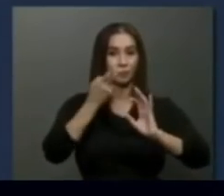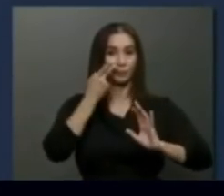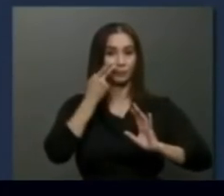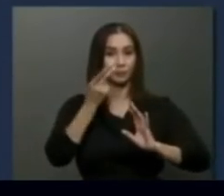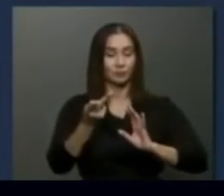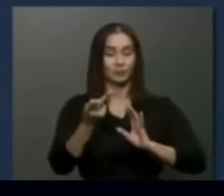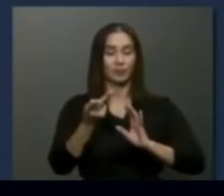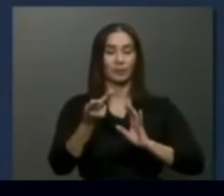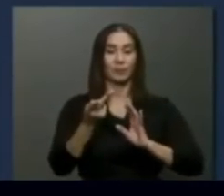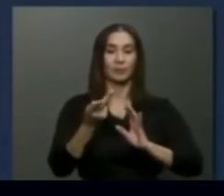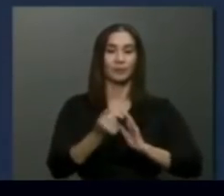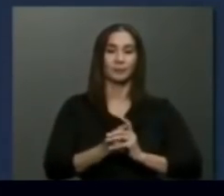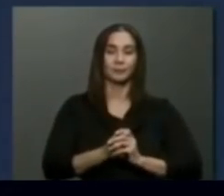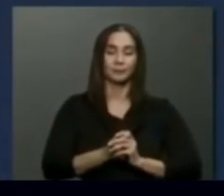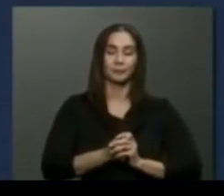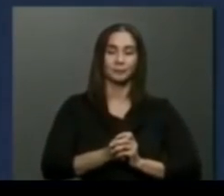que